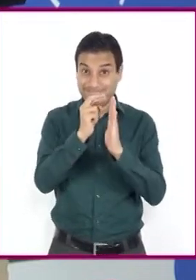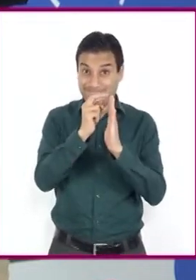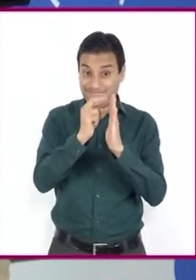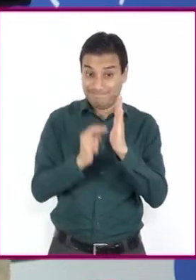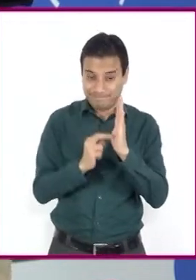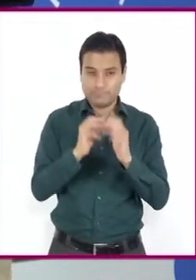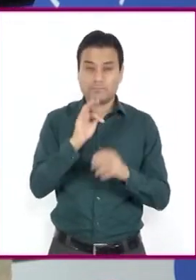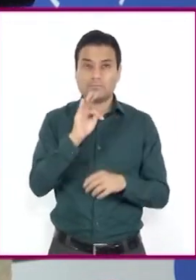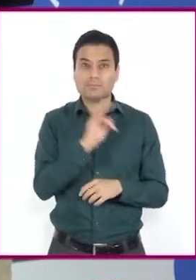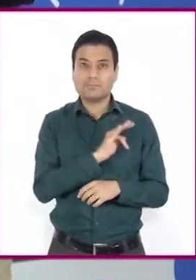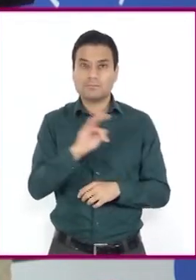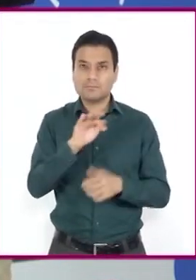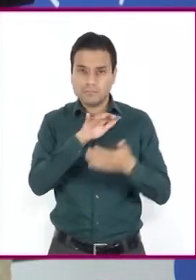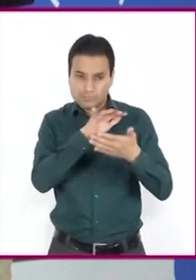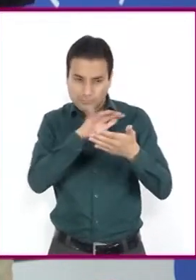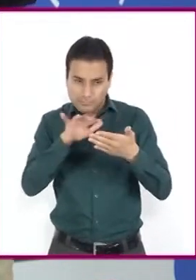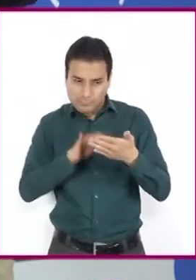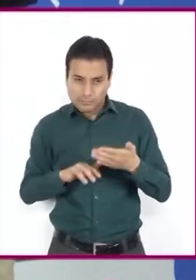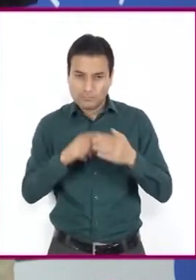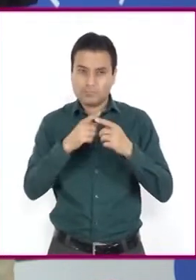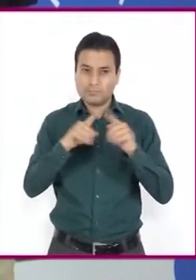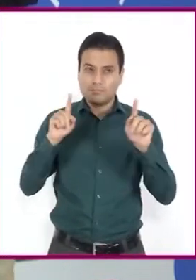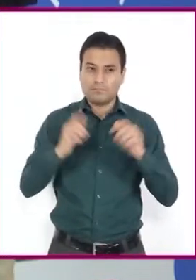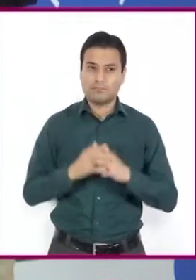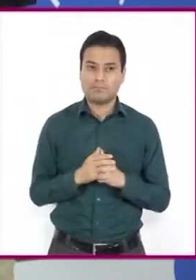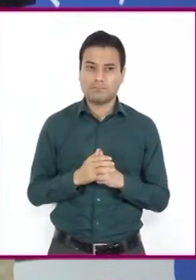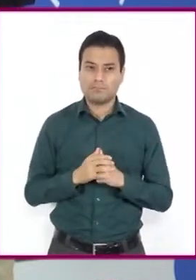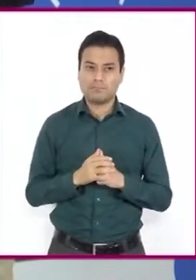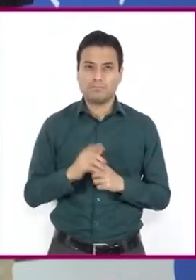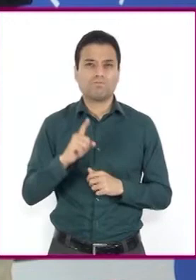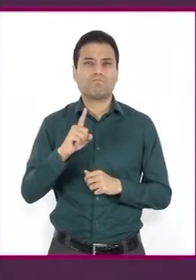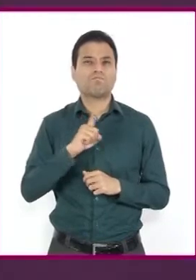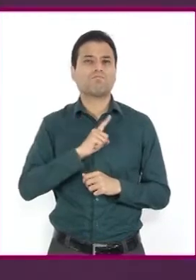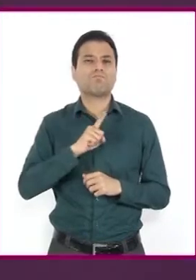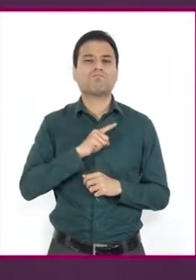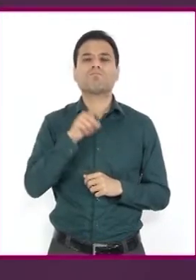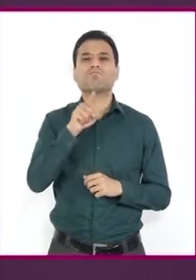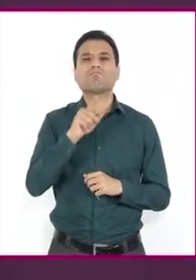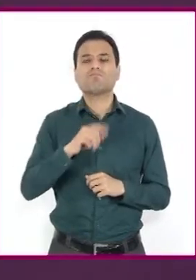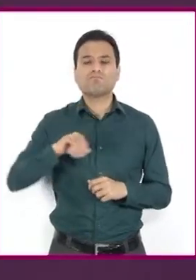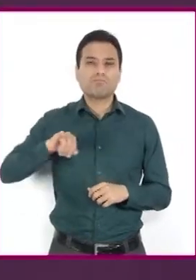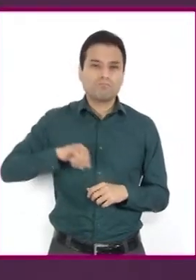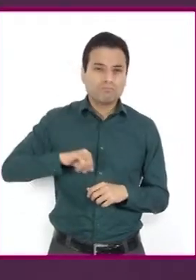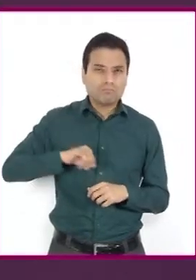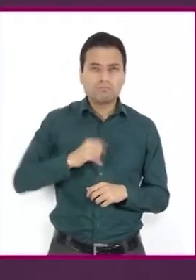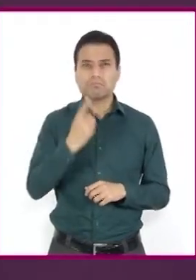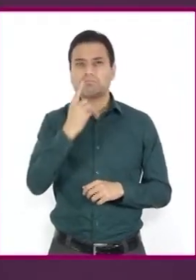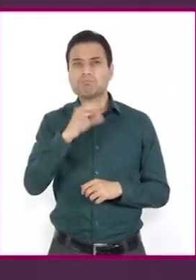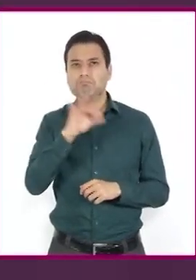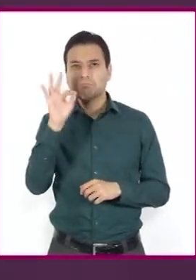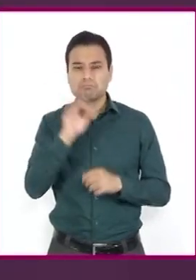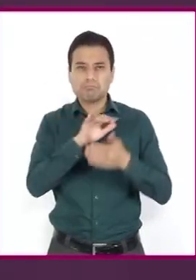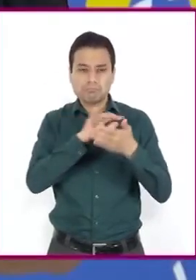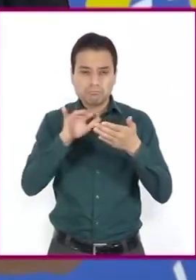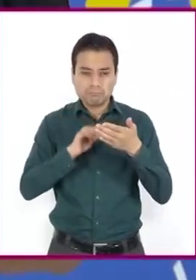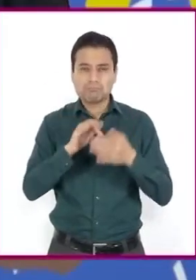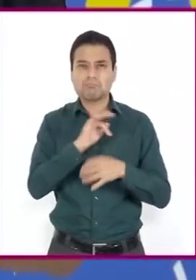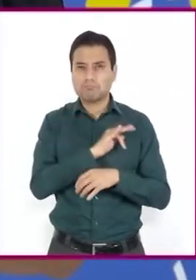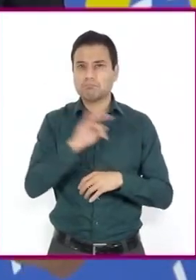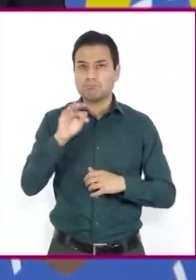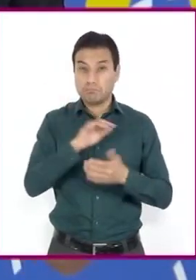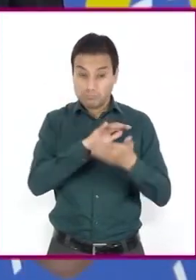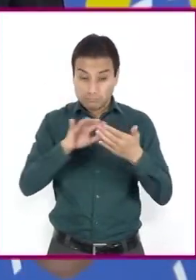manera distinta, ya que pueden enfocarse solamente en el apartado o un punto en específico, sin necesidad de